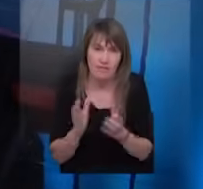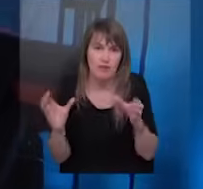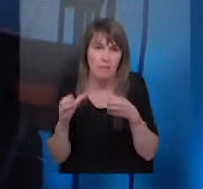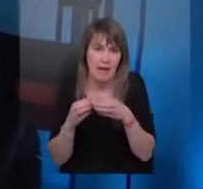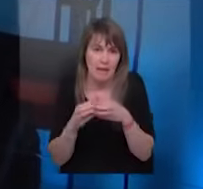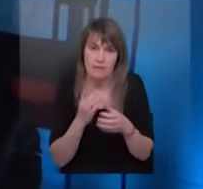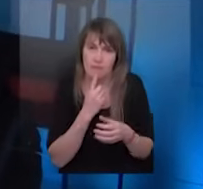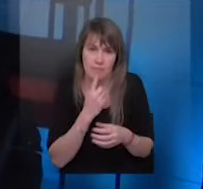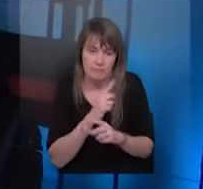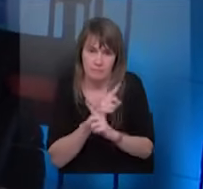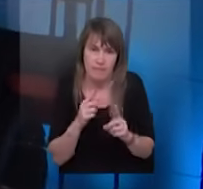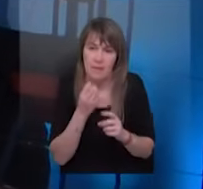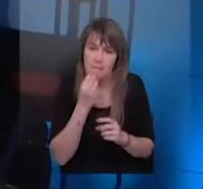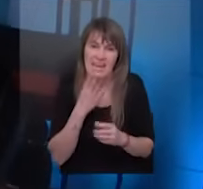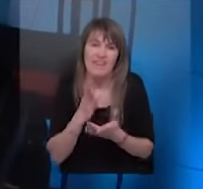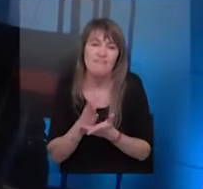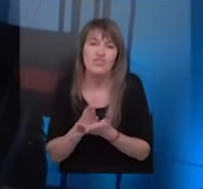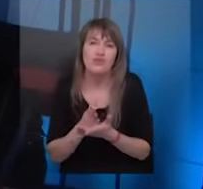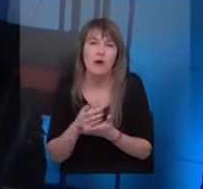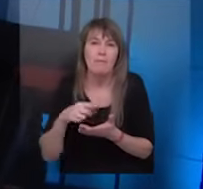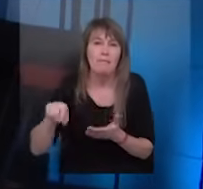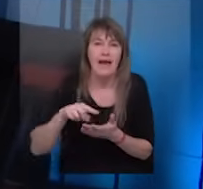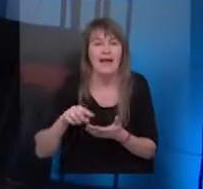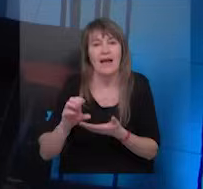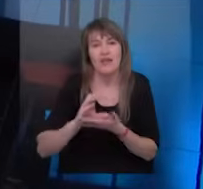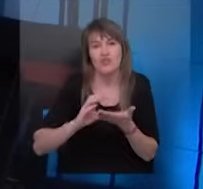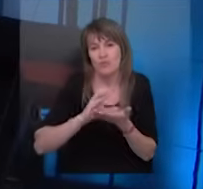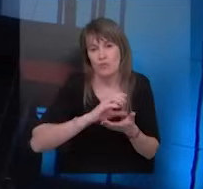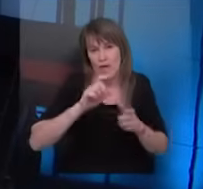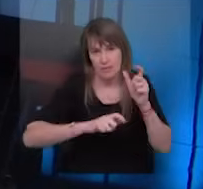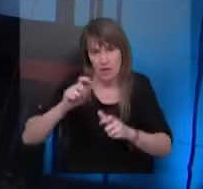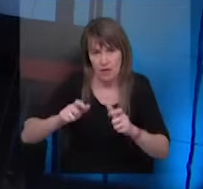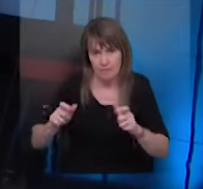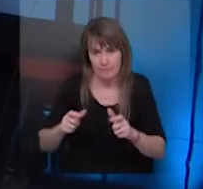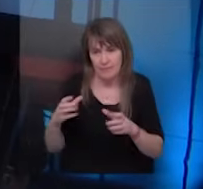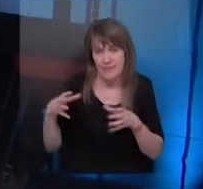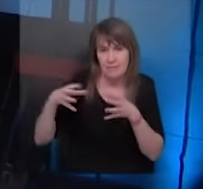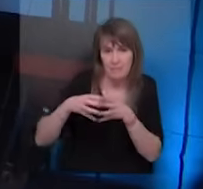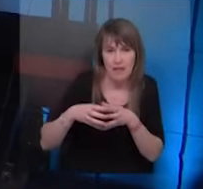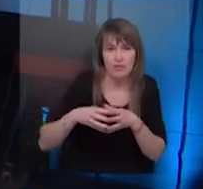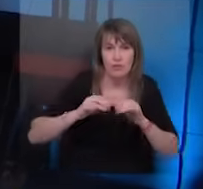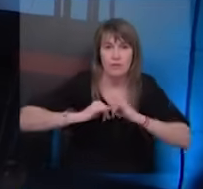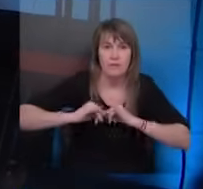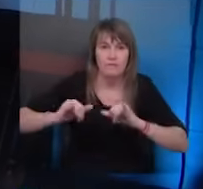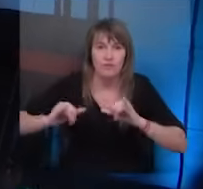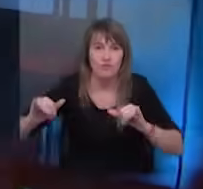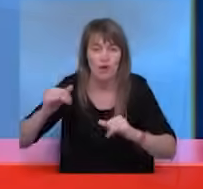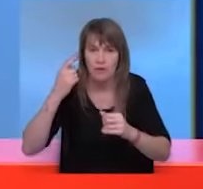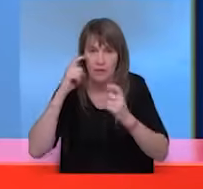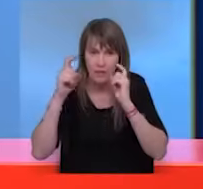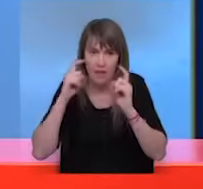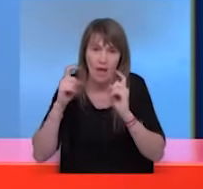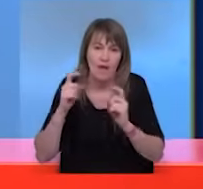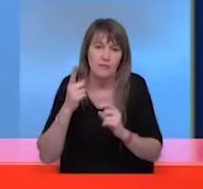son En beneficio de la ciudadanía para que conozca tenga un espacio masivo de difusión de ideas y pueda conocer las